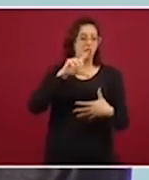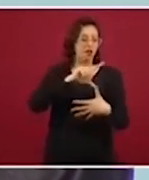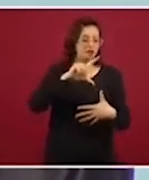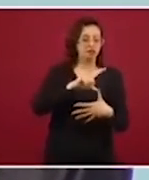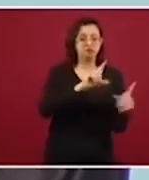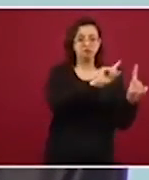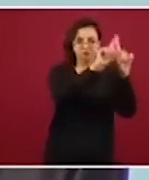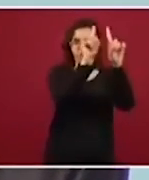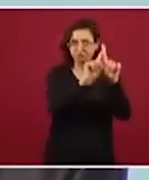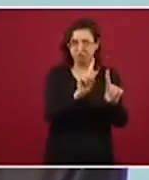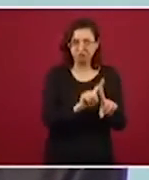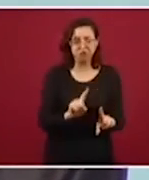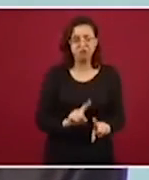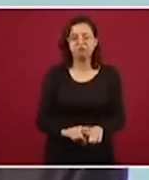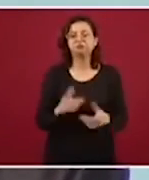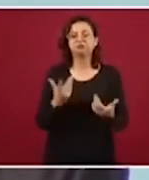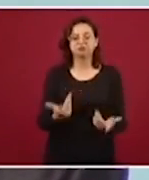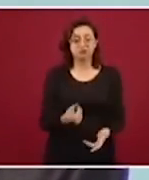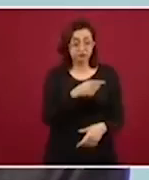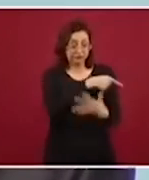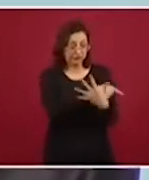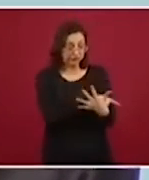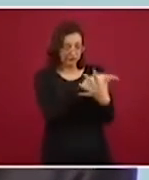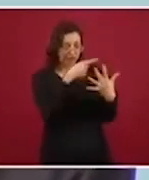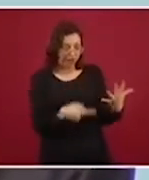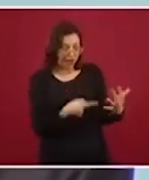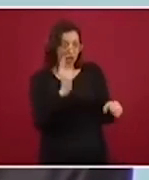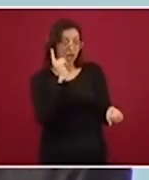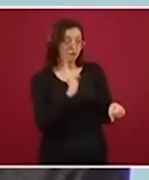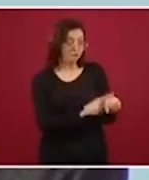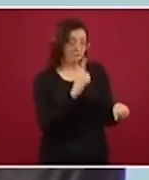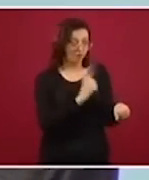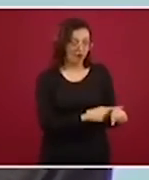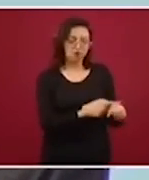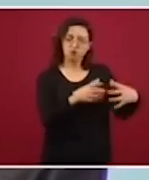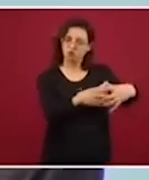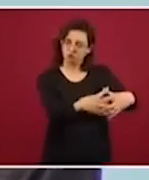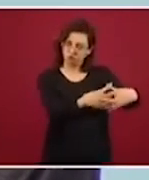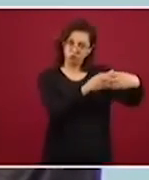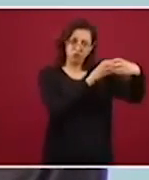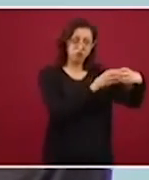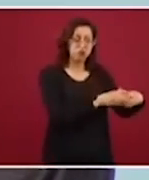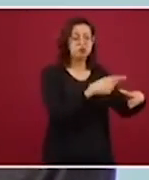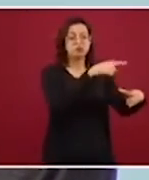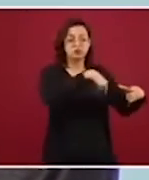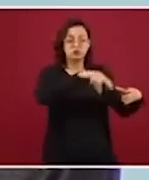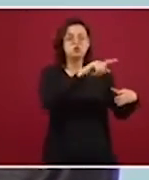es detectar los casos que los casos estén en un aislamiento voluntario